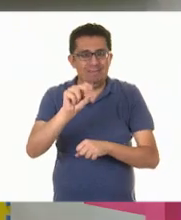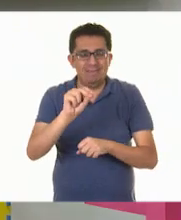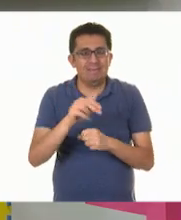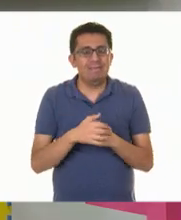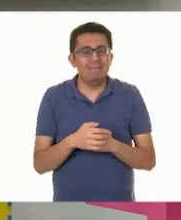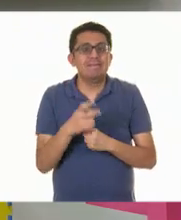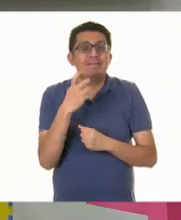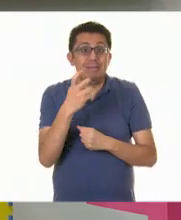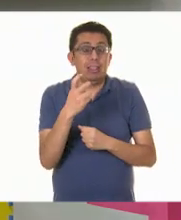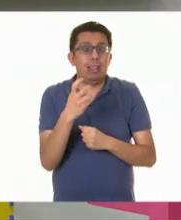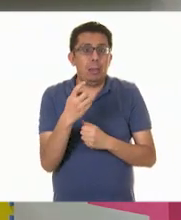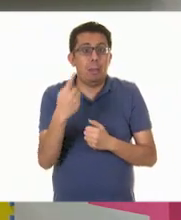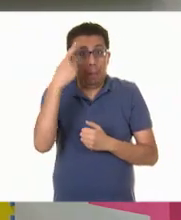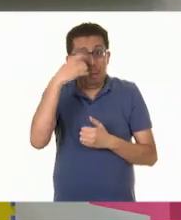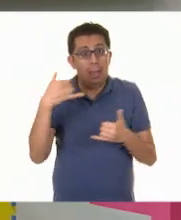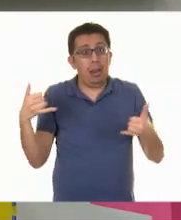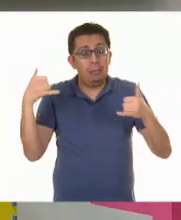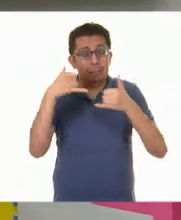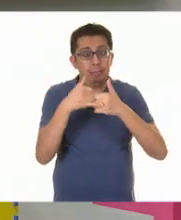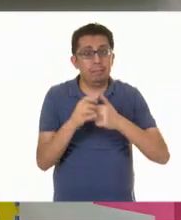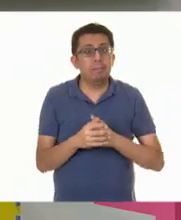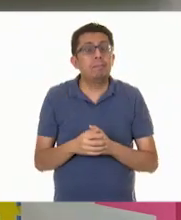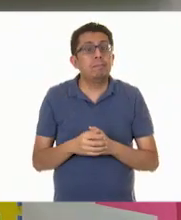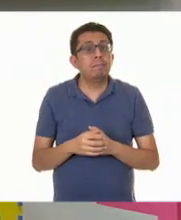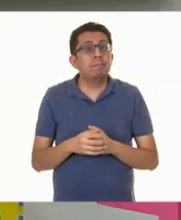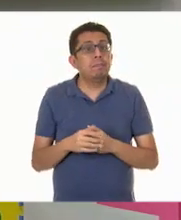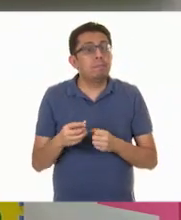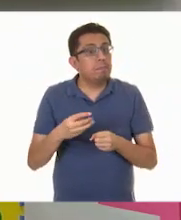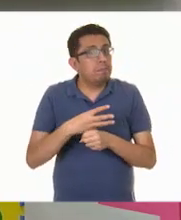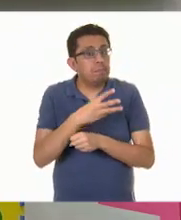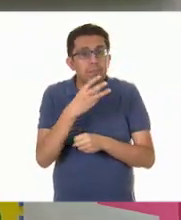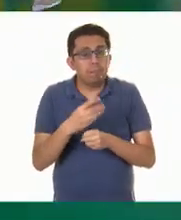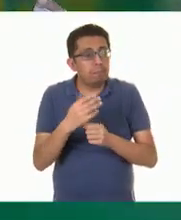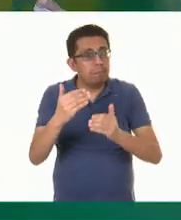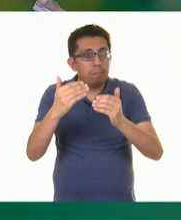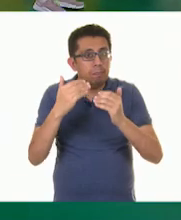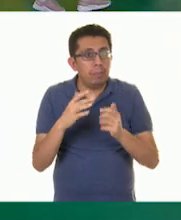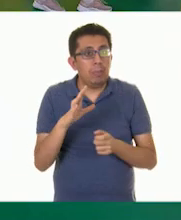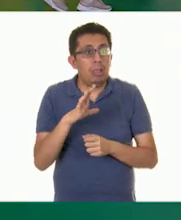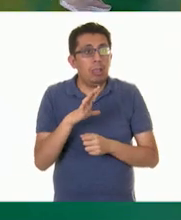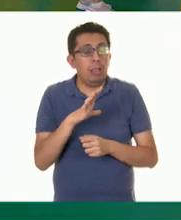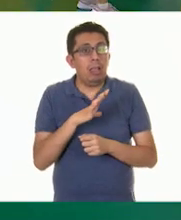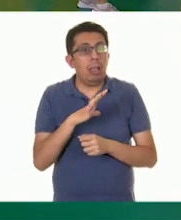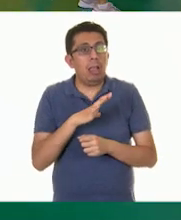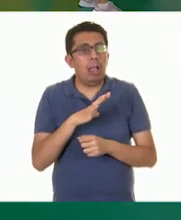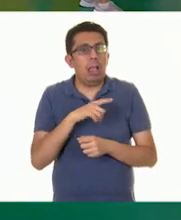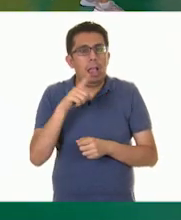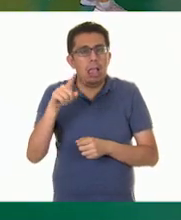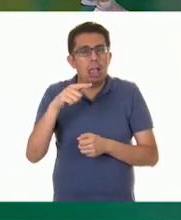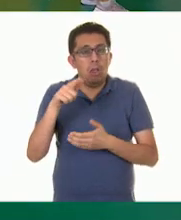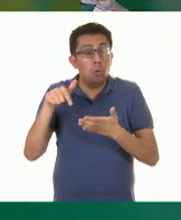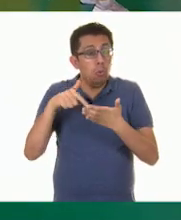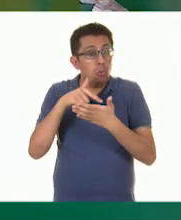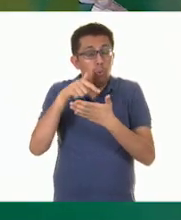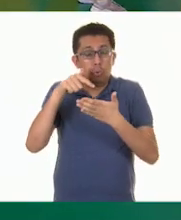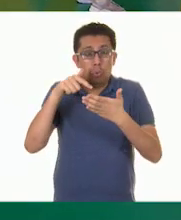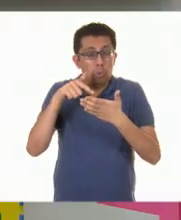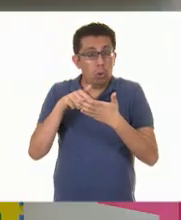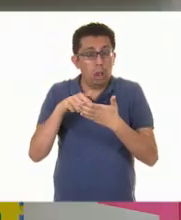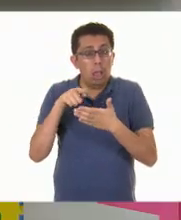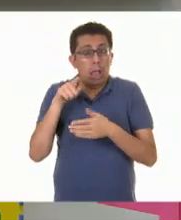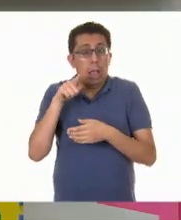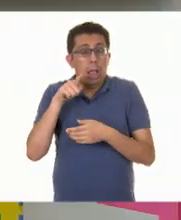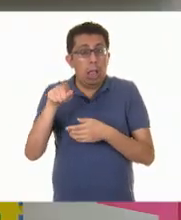muy por cable. importante. El siguiente paso es que existe una central en la que se reúnen todos